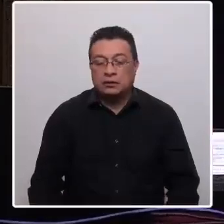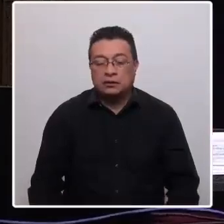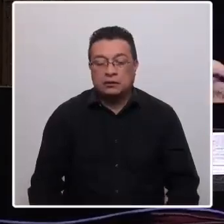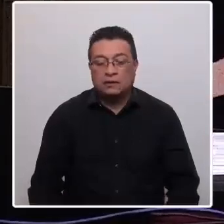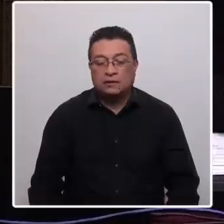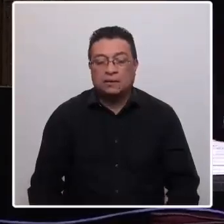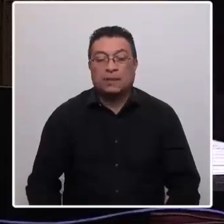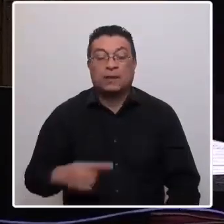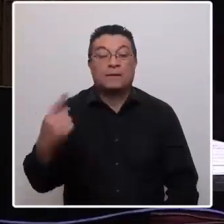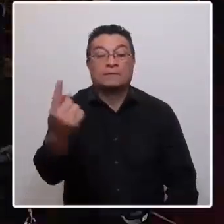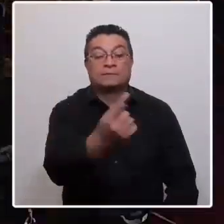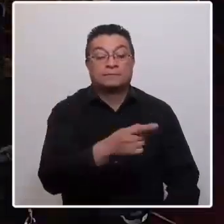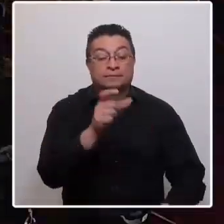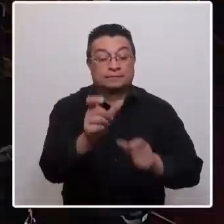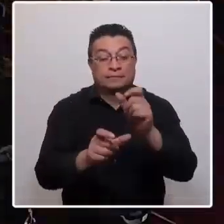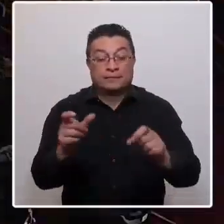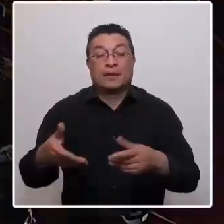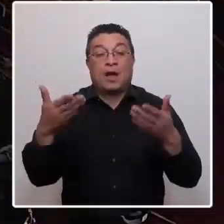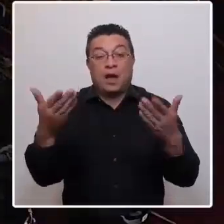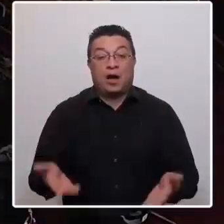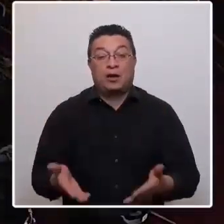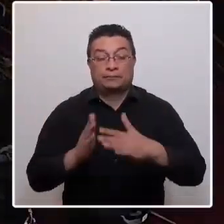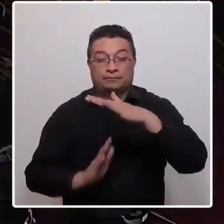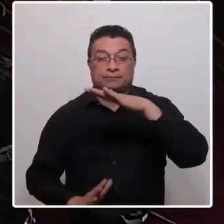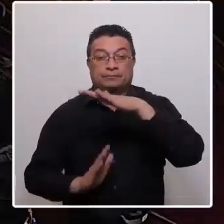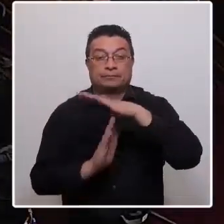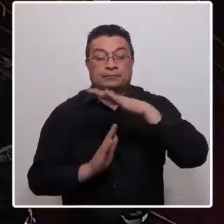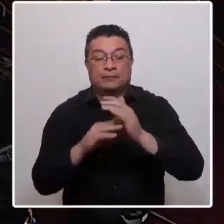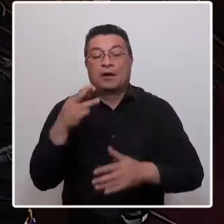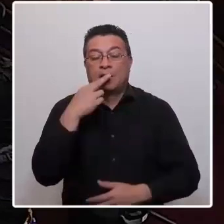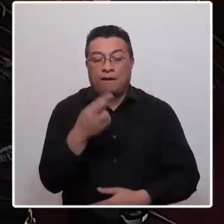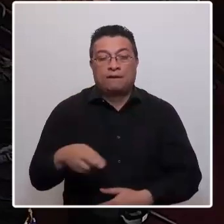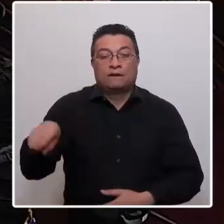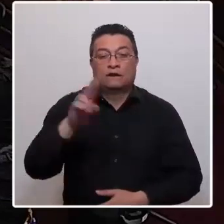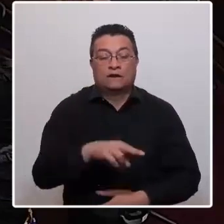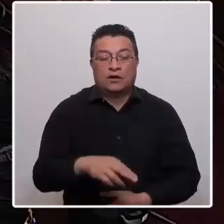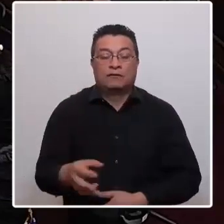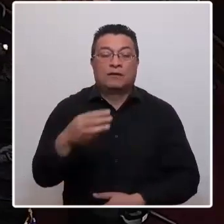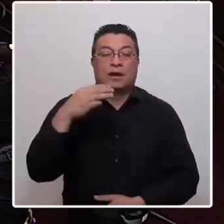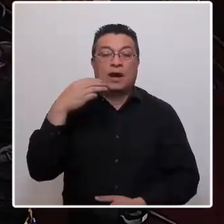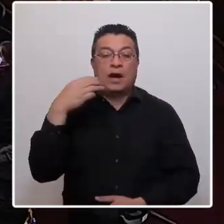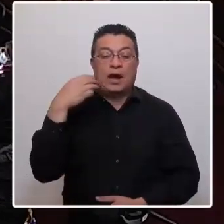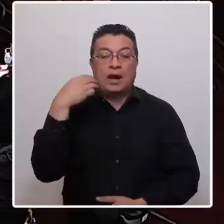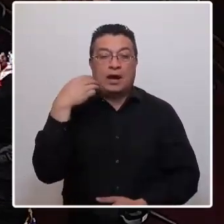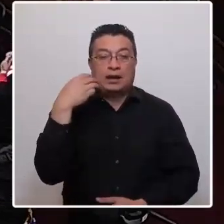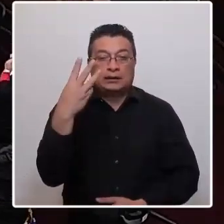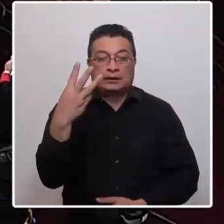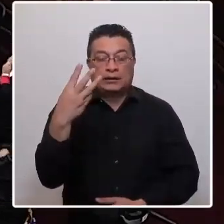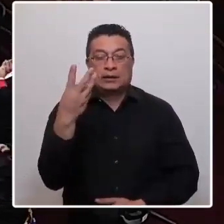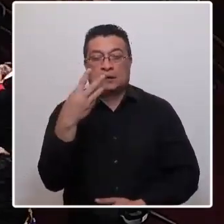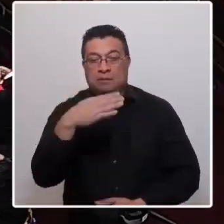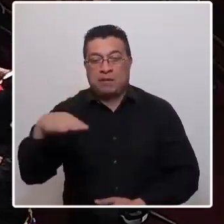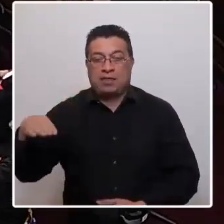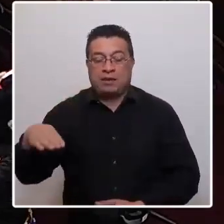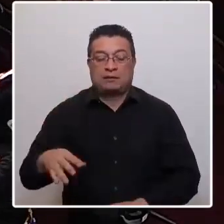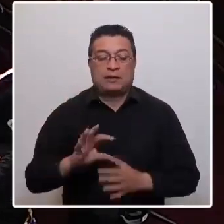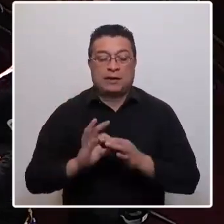Estimadas y estimados convencionales, vamos a hacer el receso. Regresamos a las 15:30. Gracias.